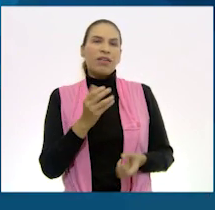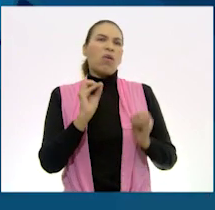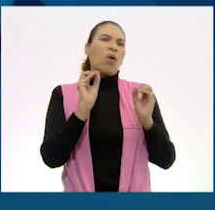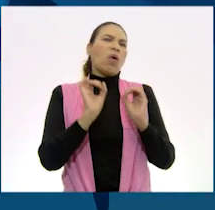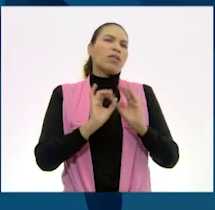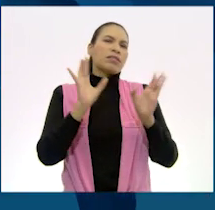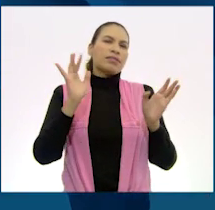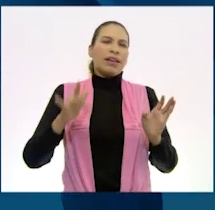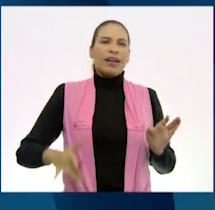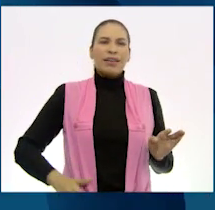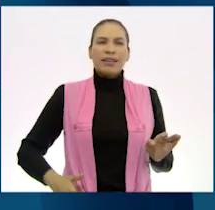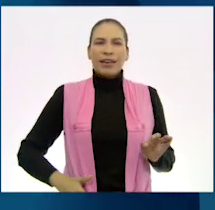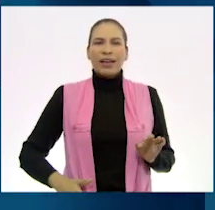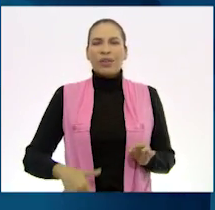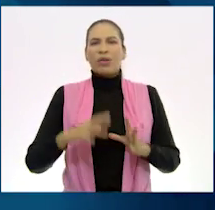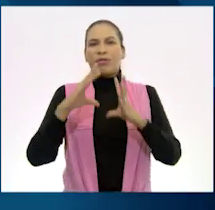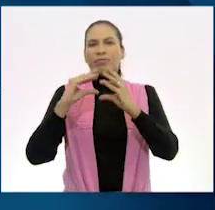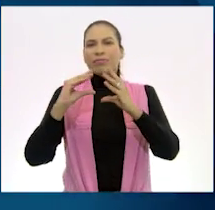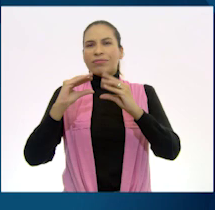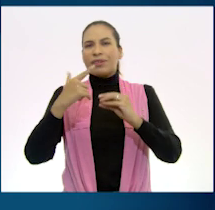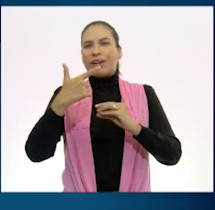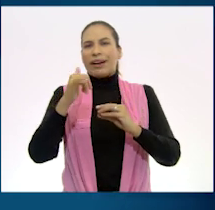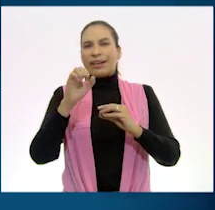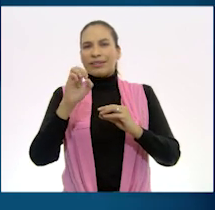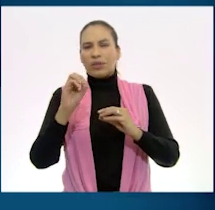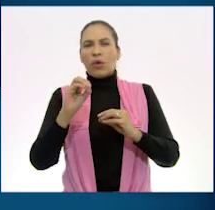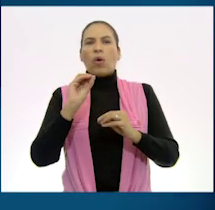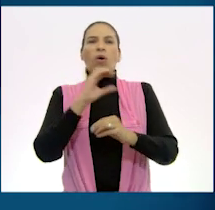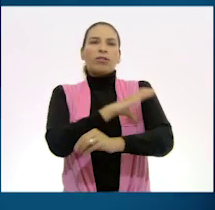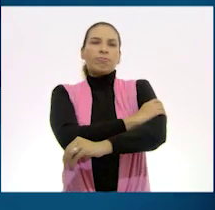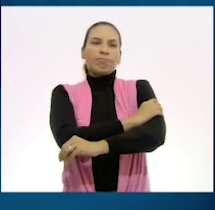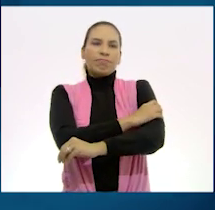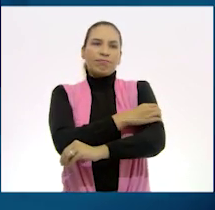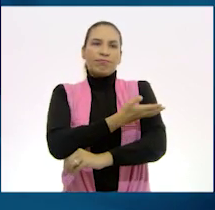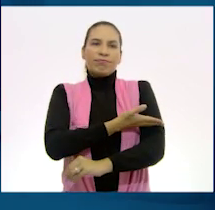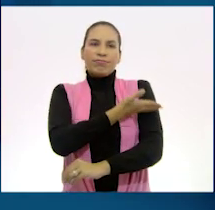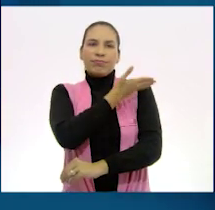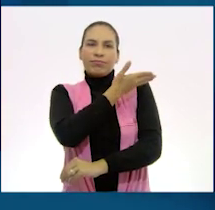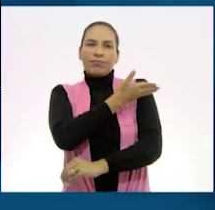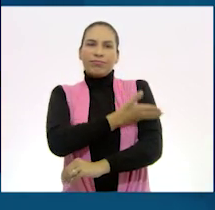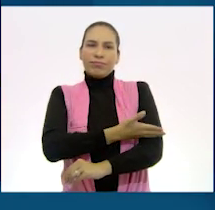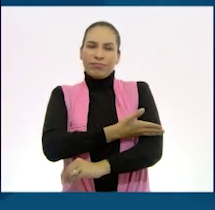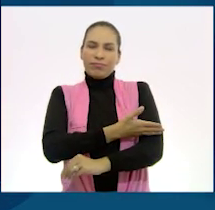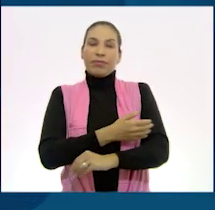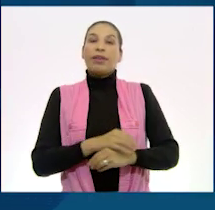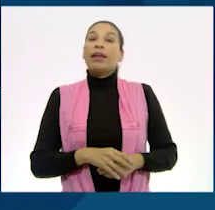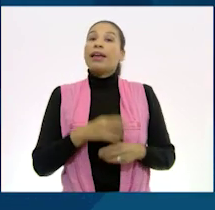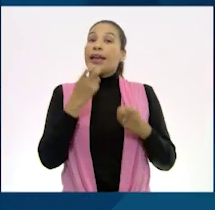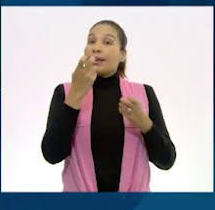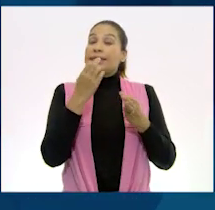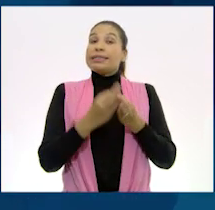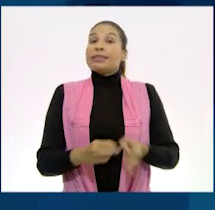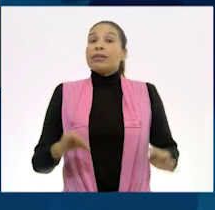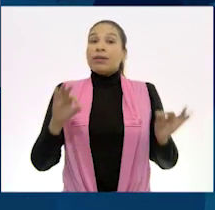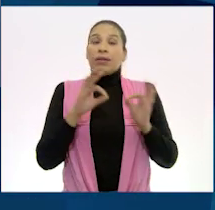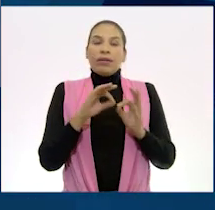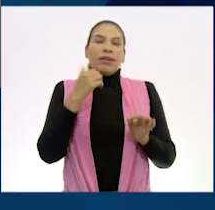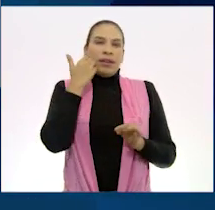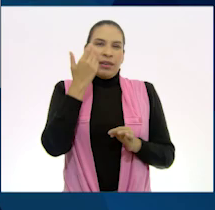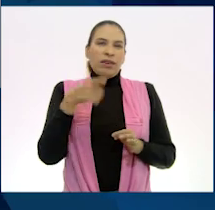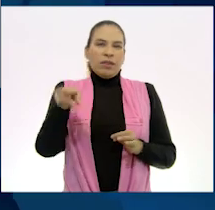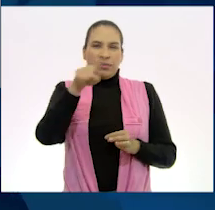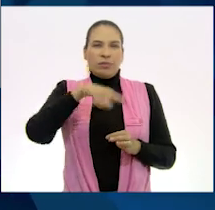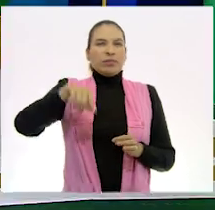dar hígado graso, o podríamos tener hipertensión arterial. Algo muy importante que quiero